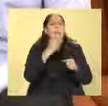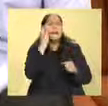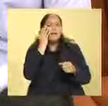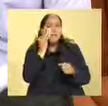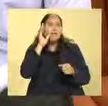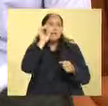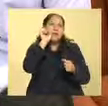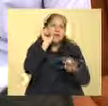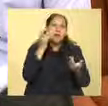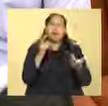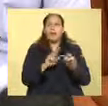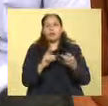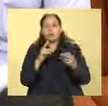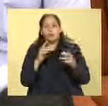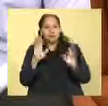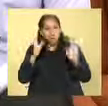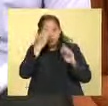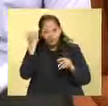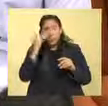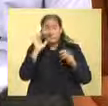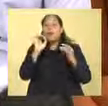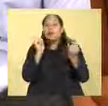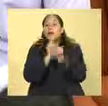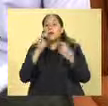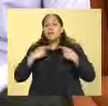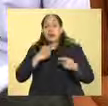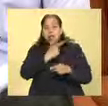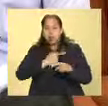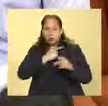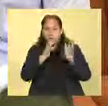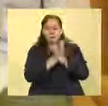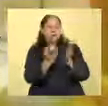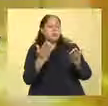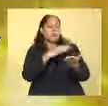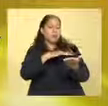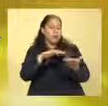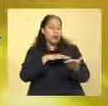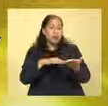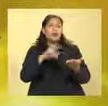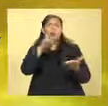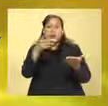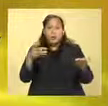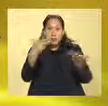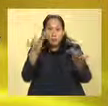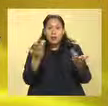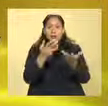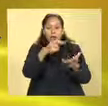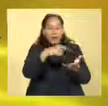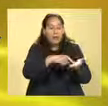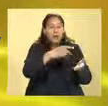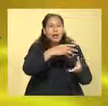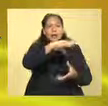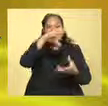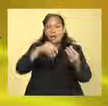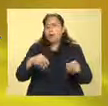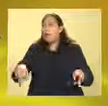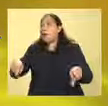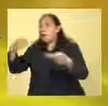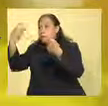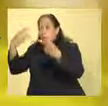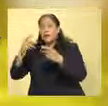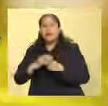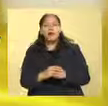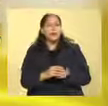mucha gente que le encanta leer o que tiene libros. ¿Qué puedes hacer? ¿Venderlos entre tus amigos? Ay, no, eso no. ¿O